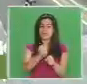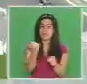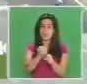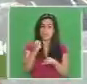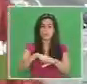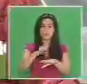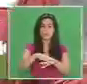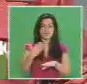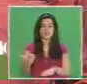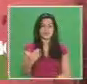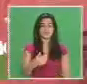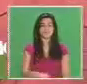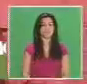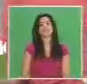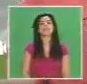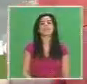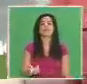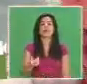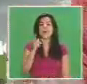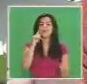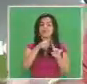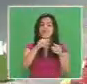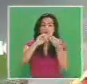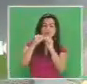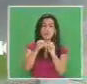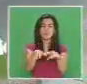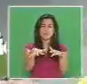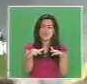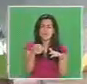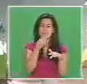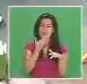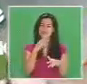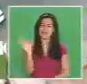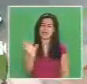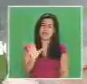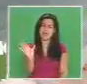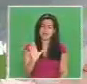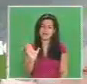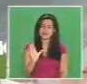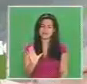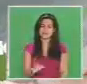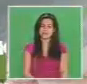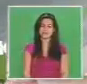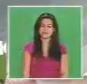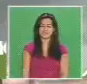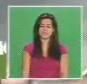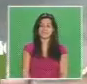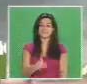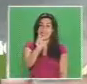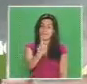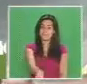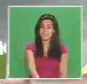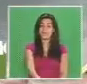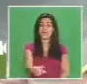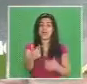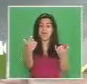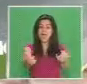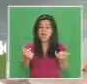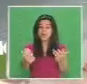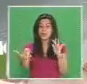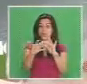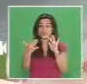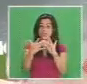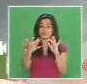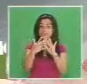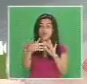porque, por un lado, pues, nos ayuda a embellecer la ciudad, esta Caracas linda que queremos. Por otro lado, se establece una conexión entre el hombre